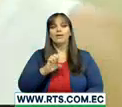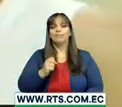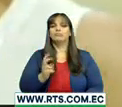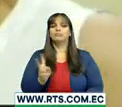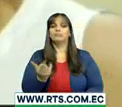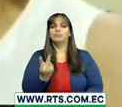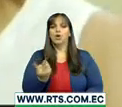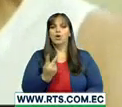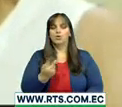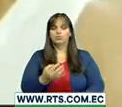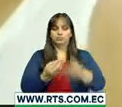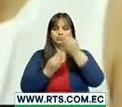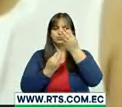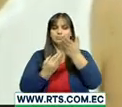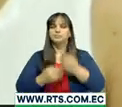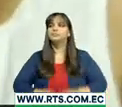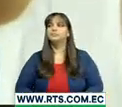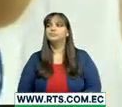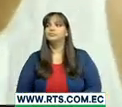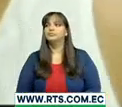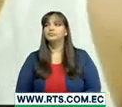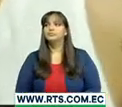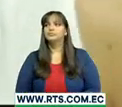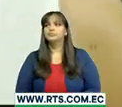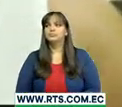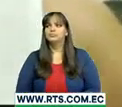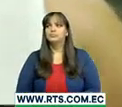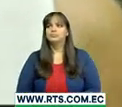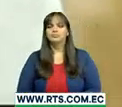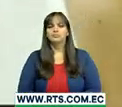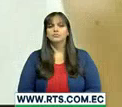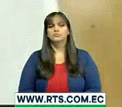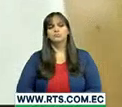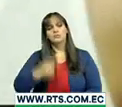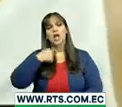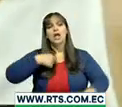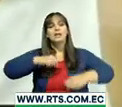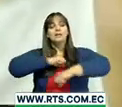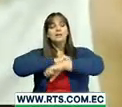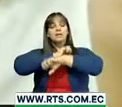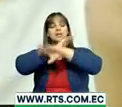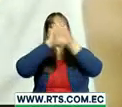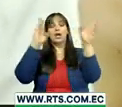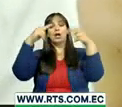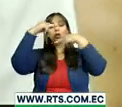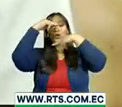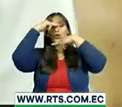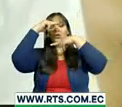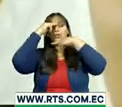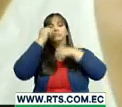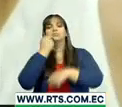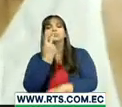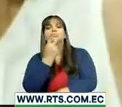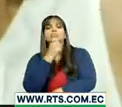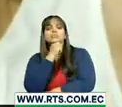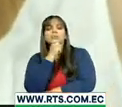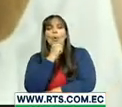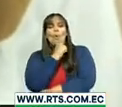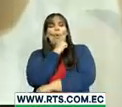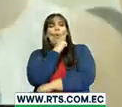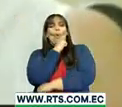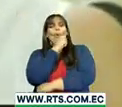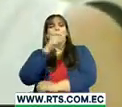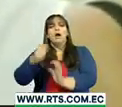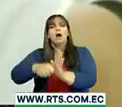atentado. Estamos acostumbrándonos a que las noticias nos despierten con temas como estos. Y aquí, sencillamente, no pasa